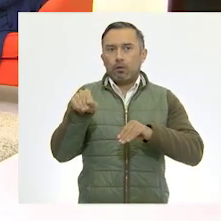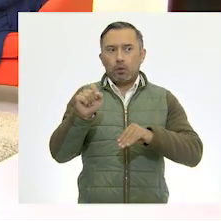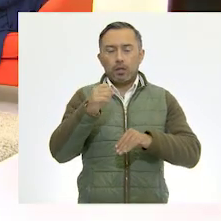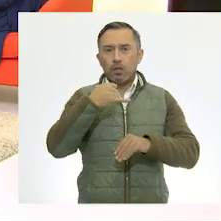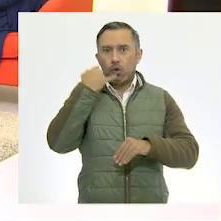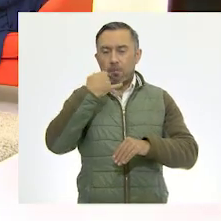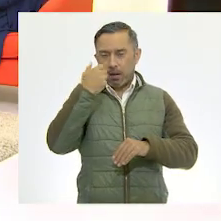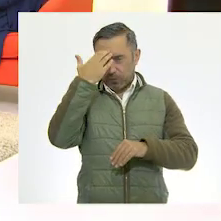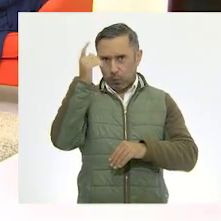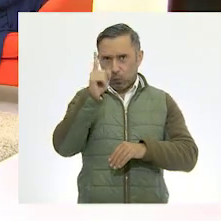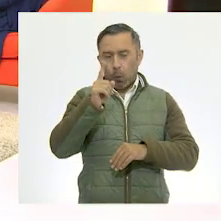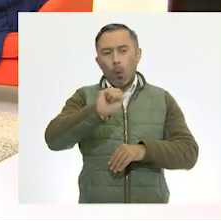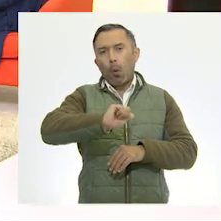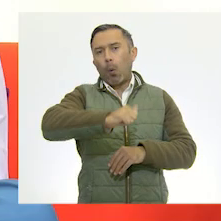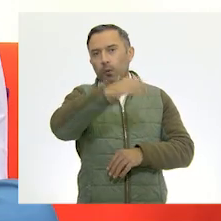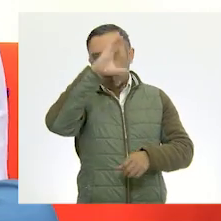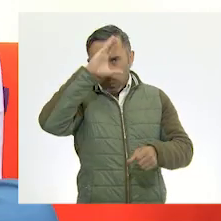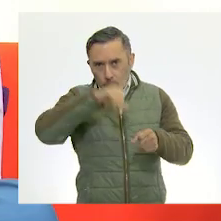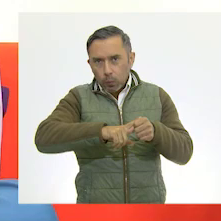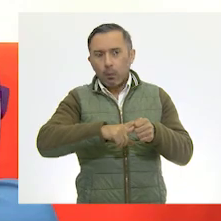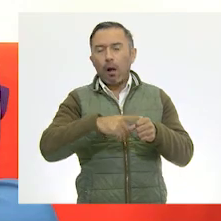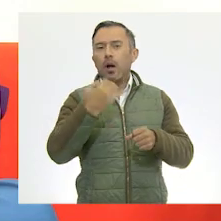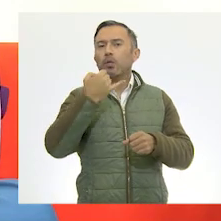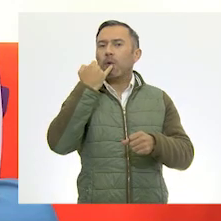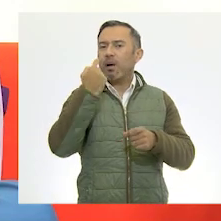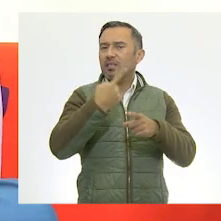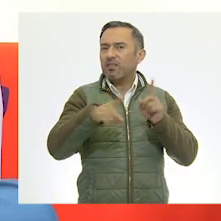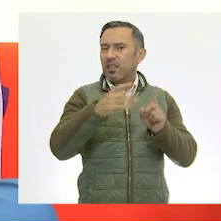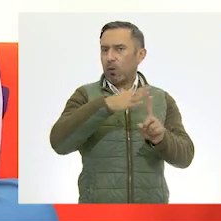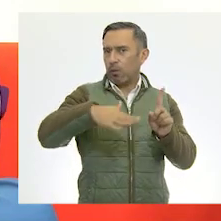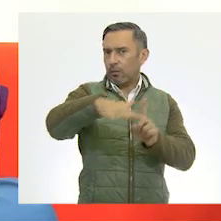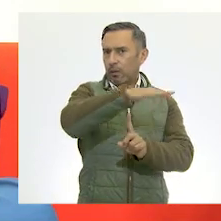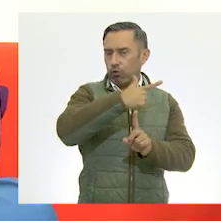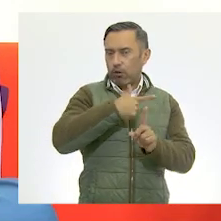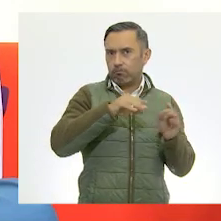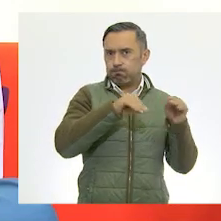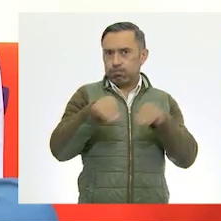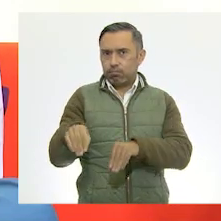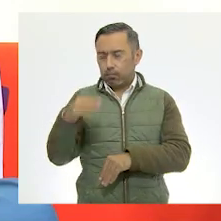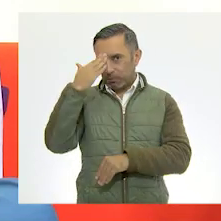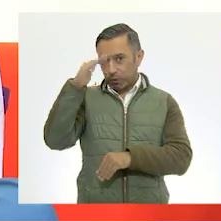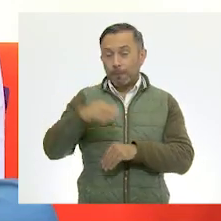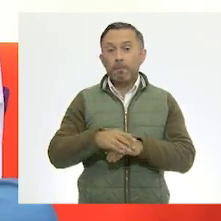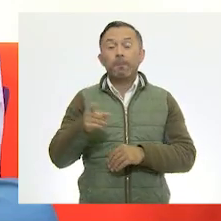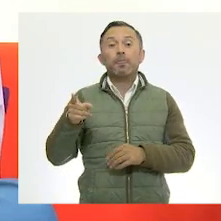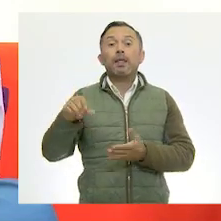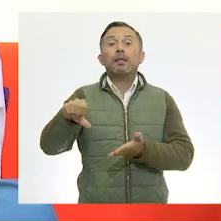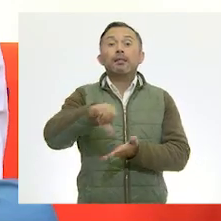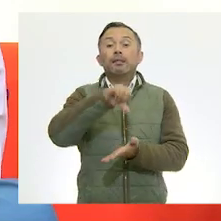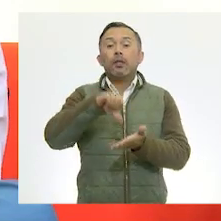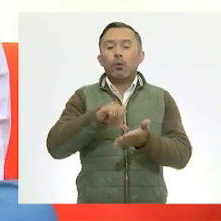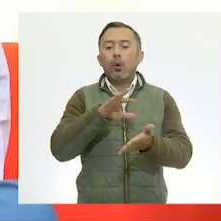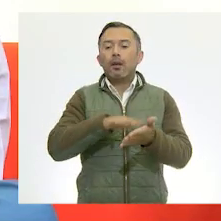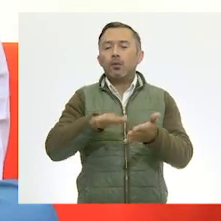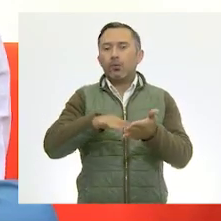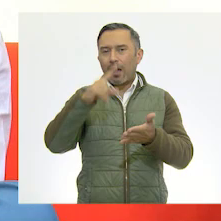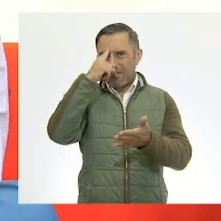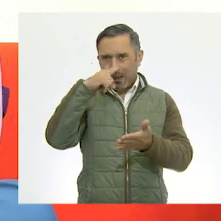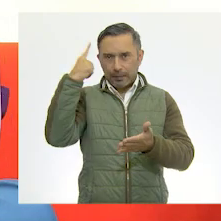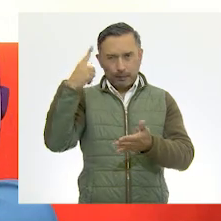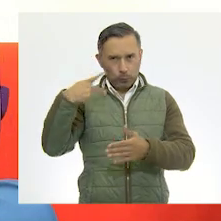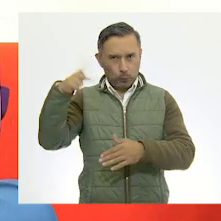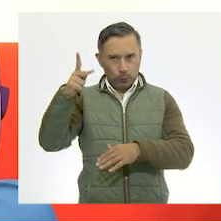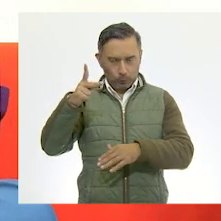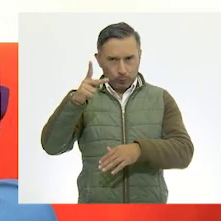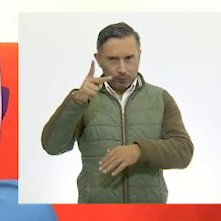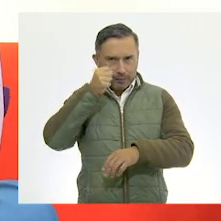de otra cultura, de otro contexto. Entonces justo el Centro de Lectura Fácil de la agencia sueca decidió hacer este formato para